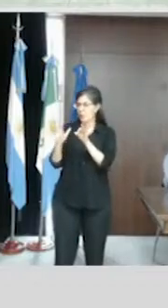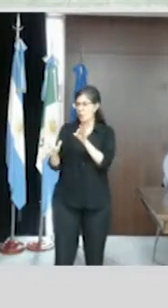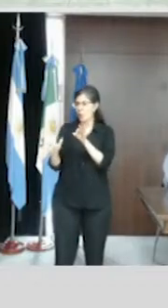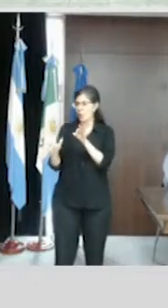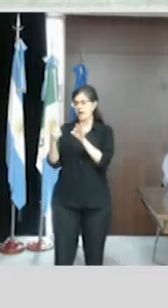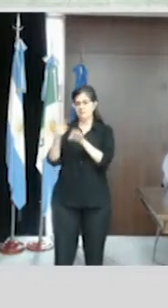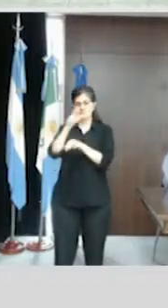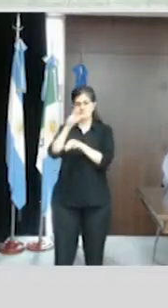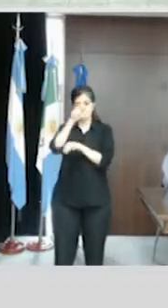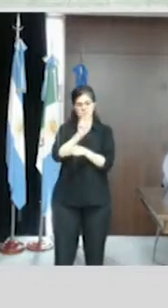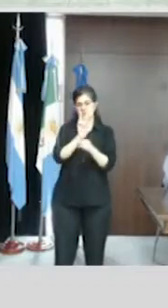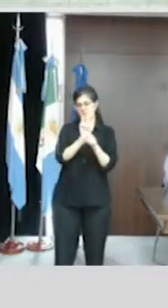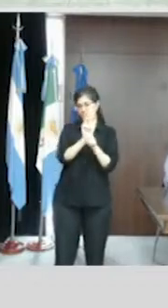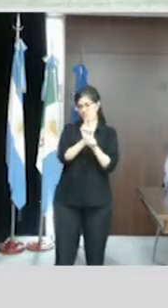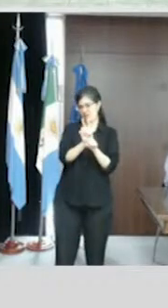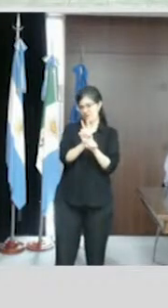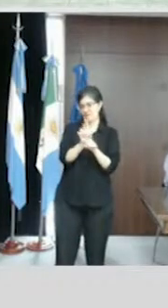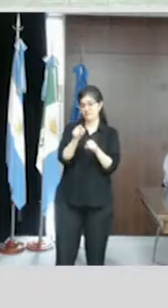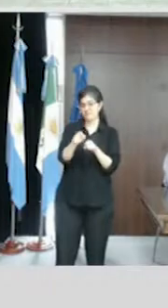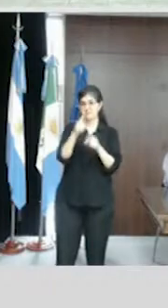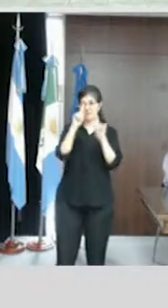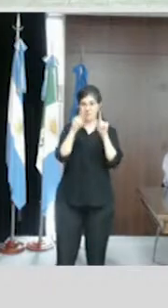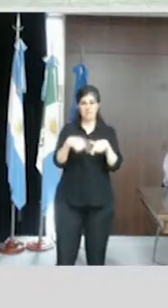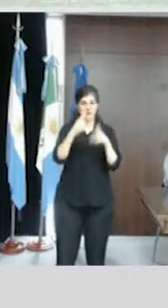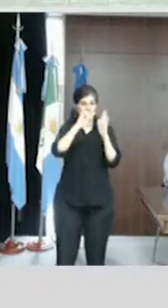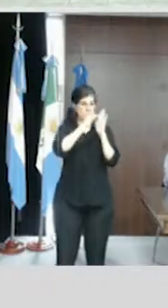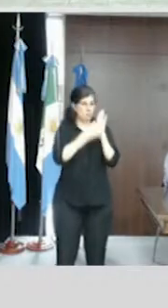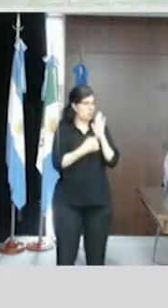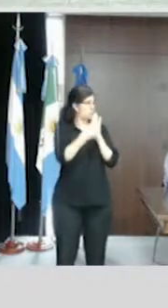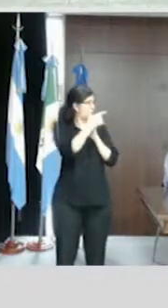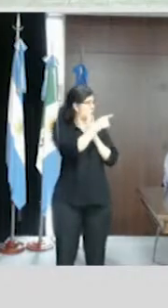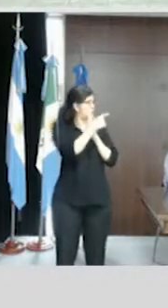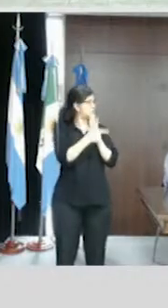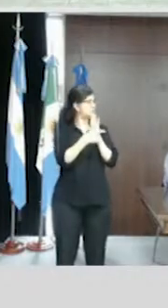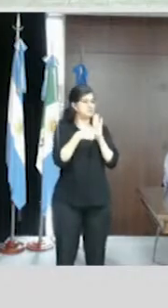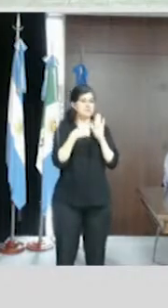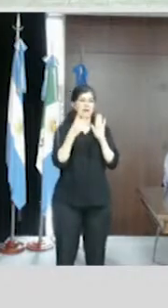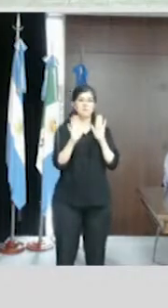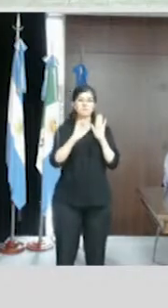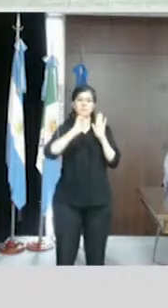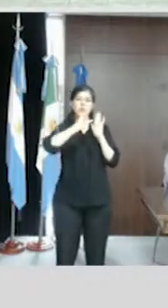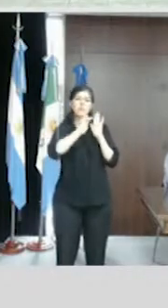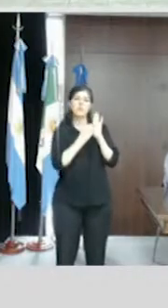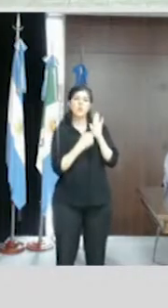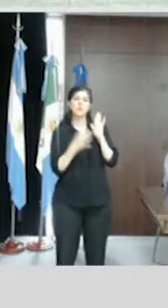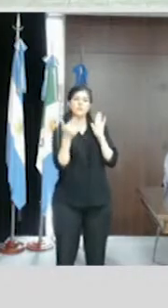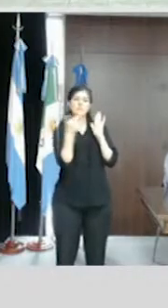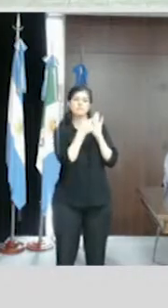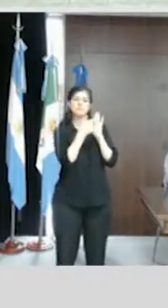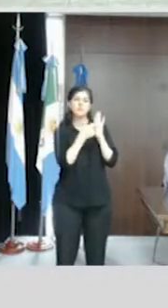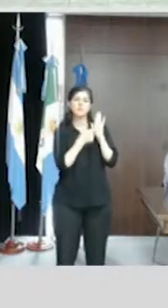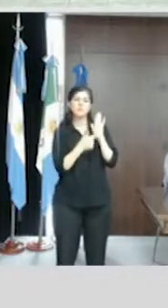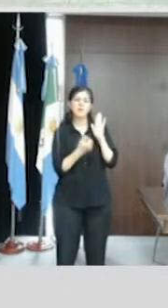cuidador. Esta escala la conocemos muchísimo, es la escala de Sarit, y vamos a tener que preguntarle a ese ser humano qué le